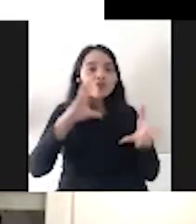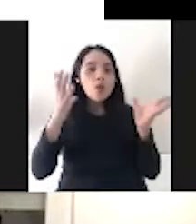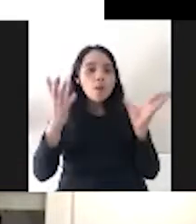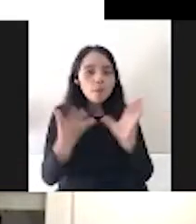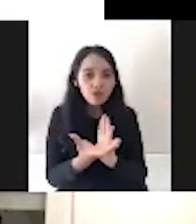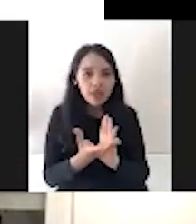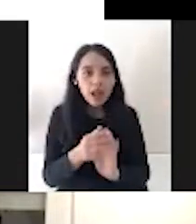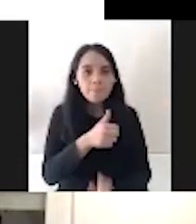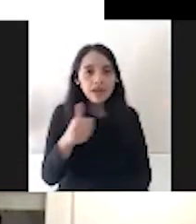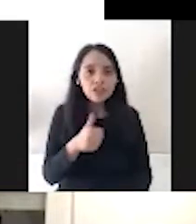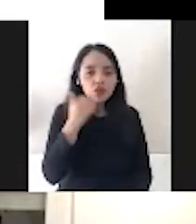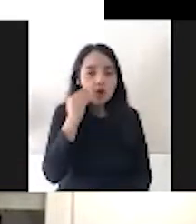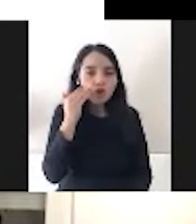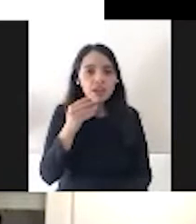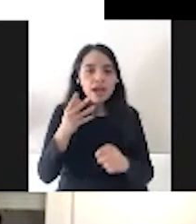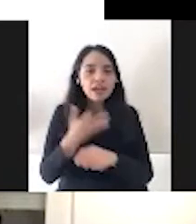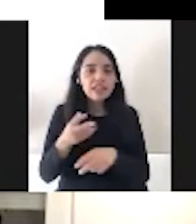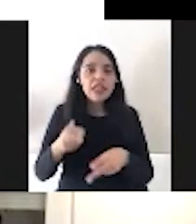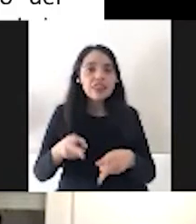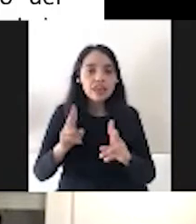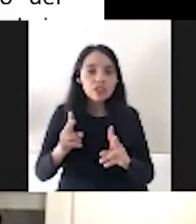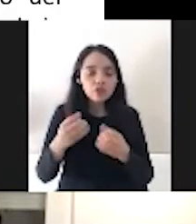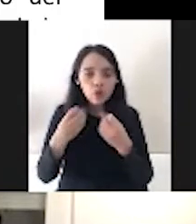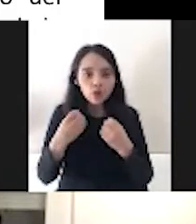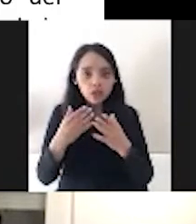un derecho a una escolarización.